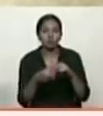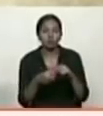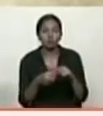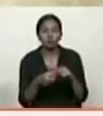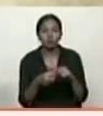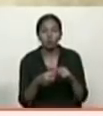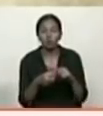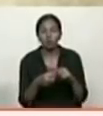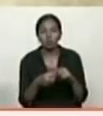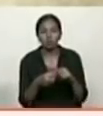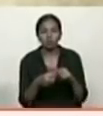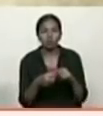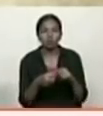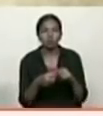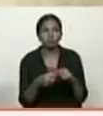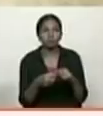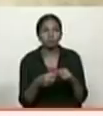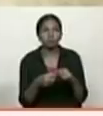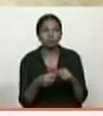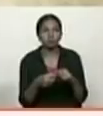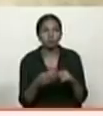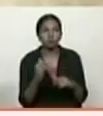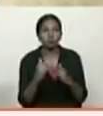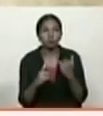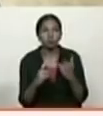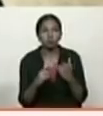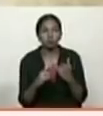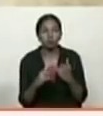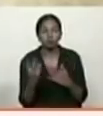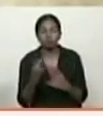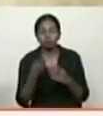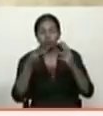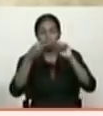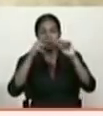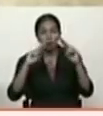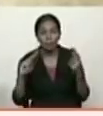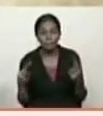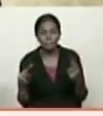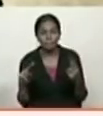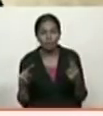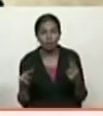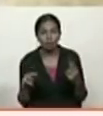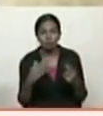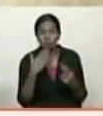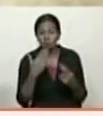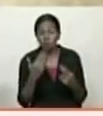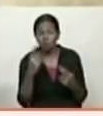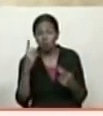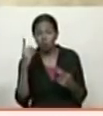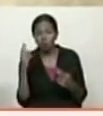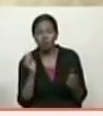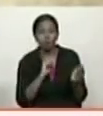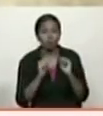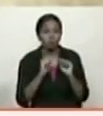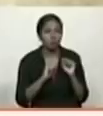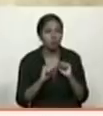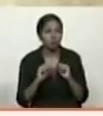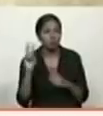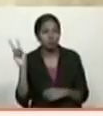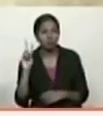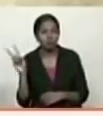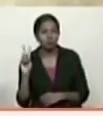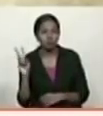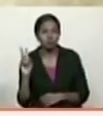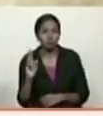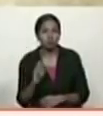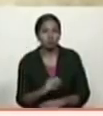de Países No Alineados, el Día del Multilateralismo y la Paz, que fue propuesta de la presidencia del Movimiento de Venezuela, porque eso